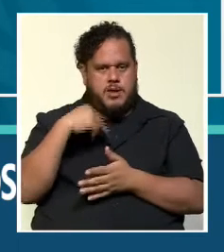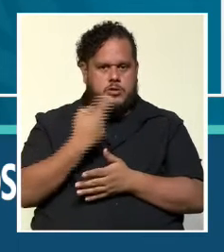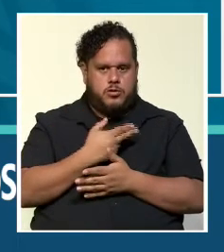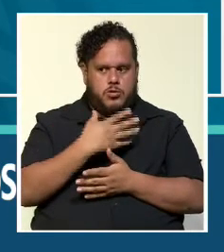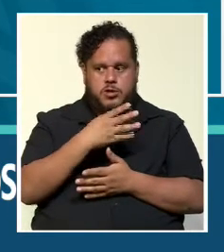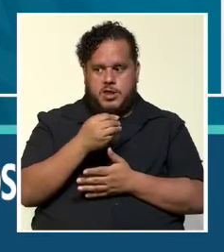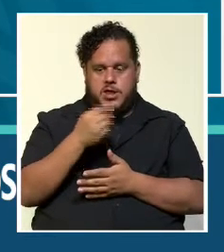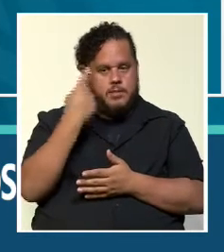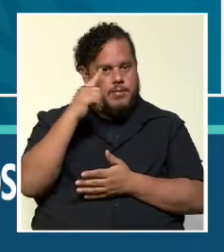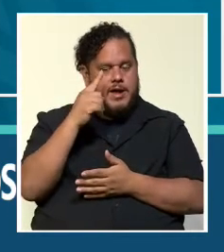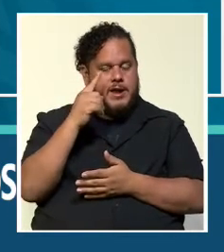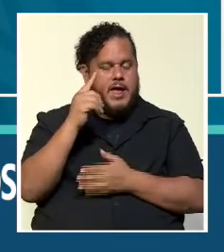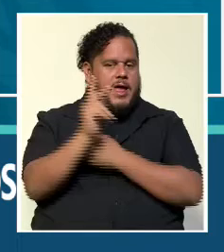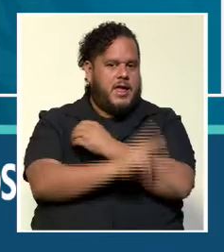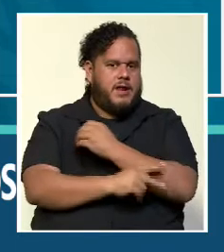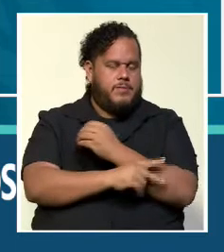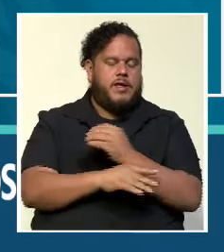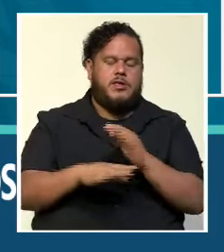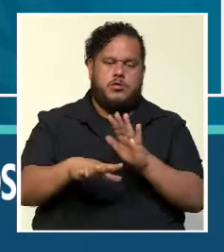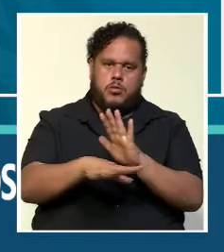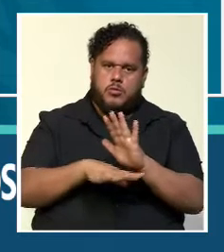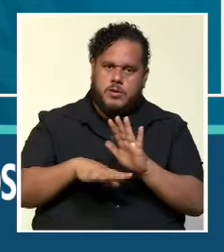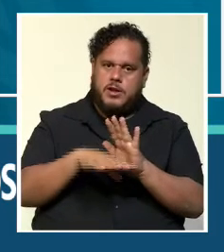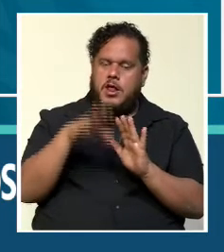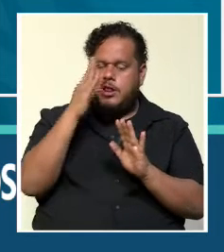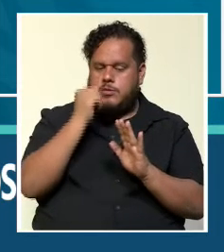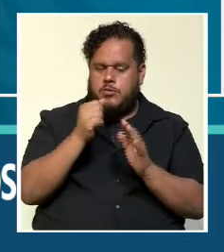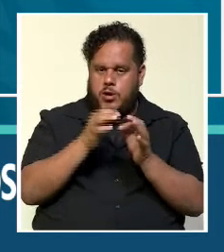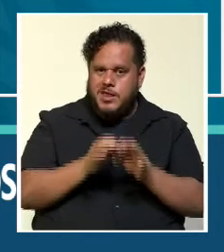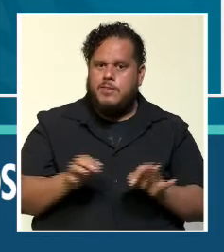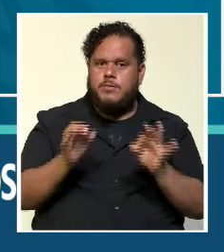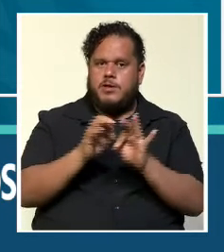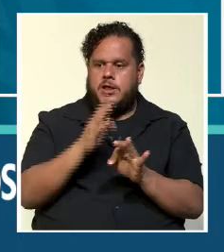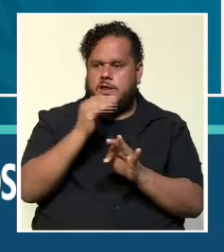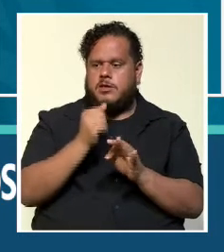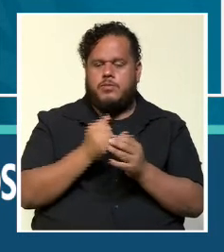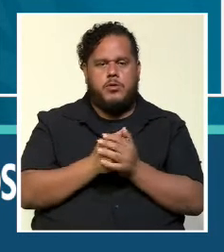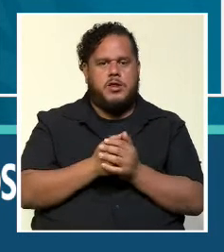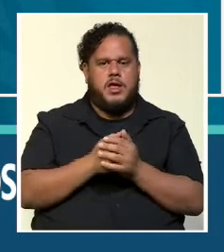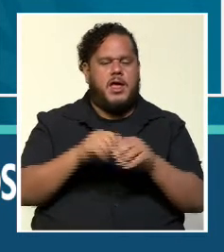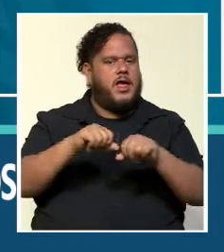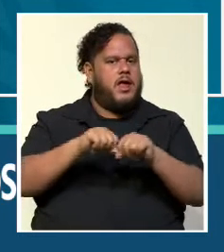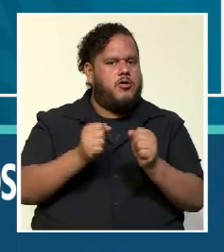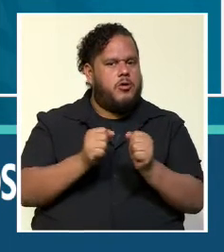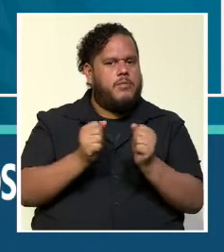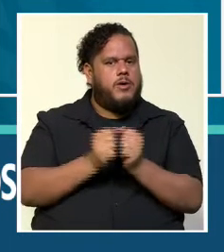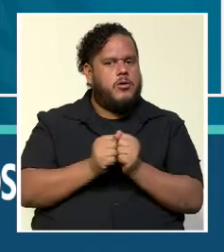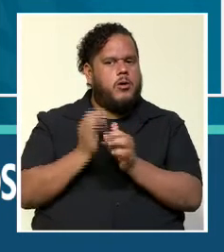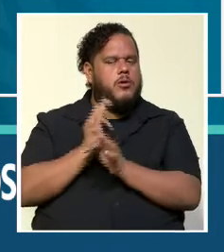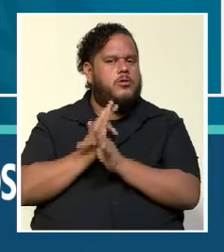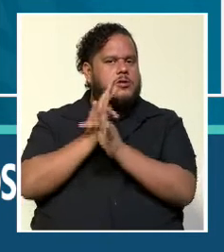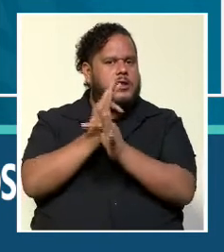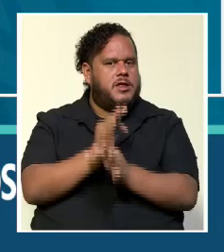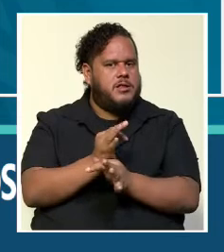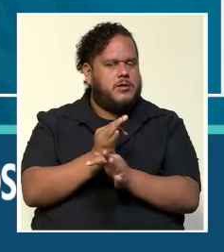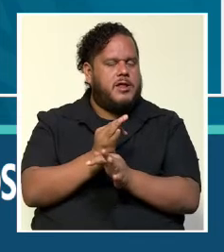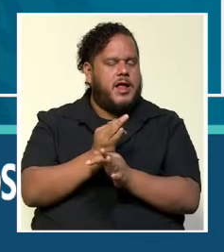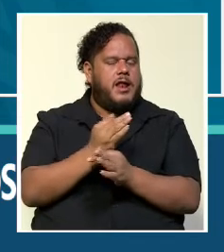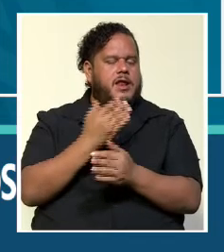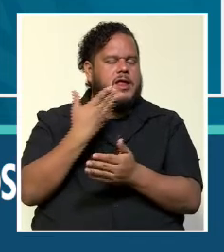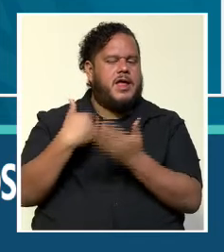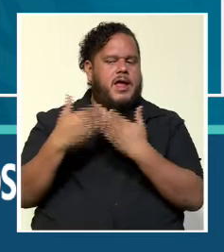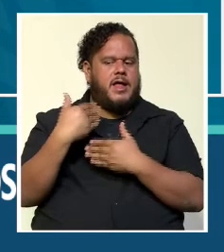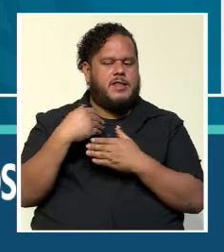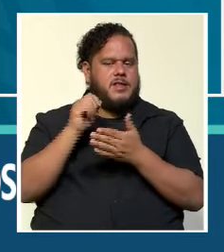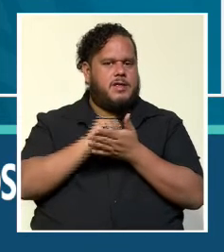son fundamentales porque llegan a romper creo que con el canon, con el tradicional con el cual se había estado escribiendo